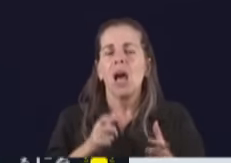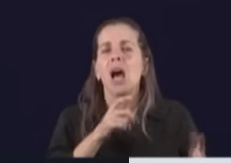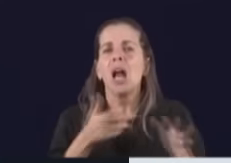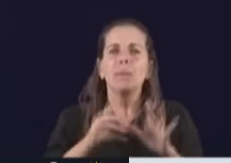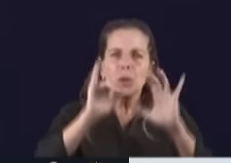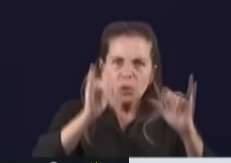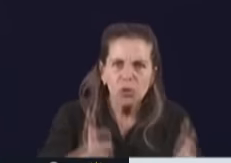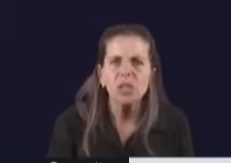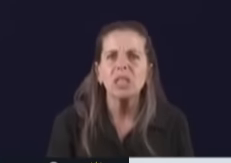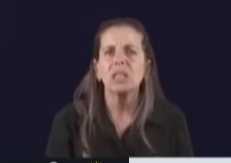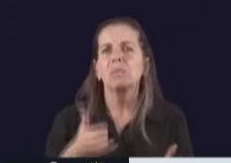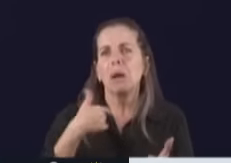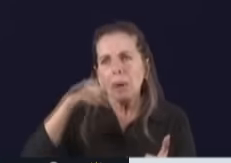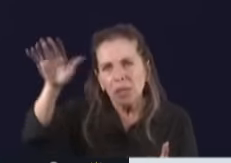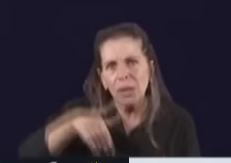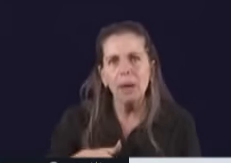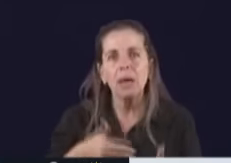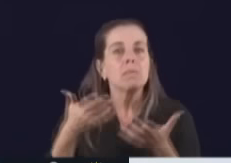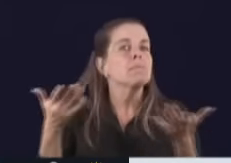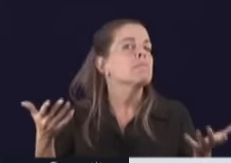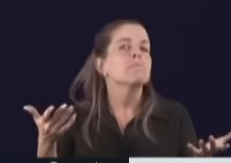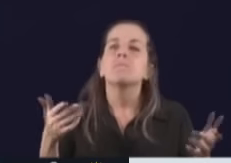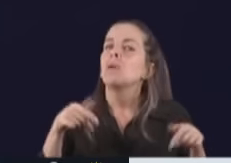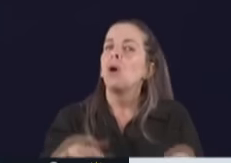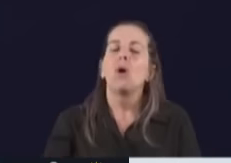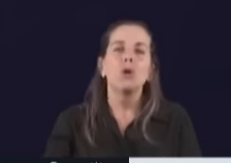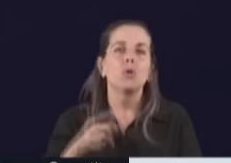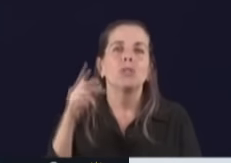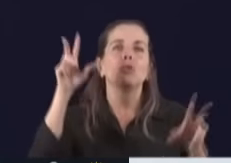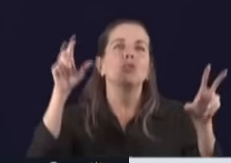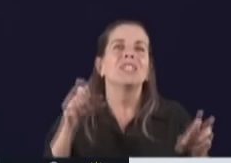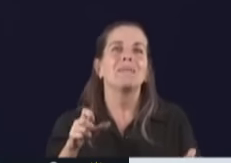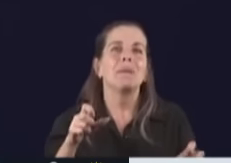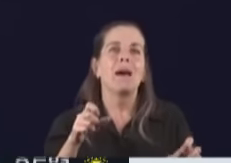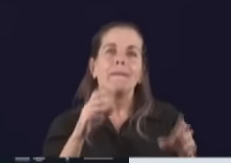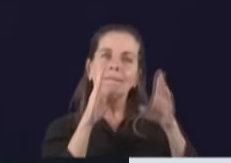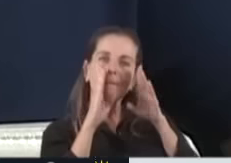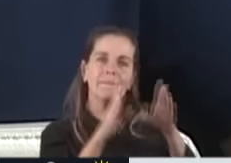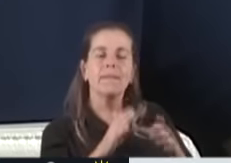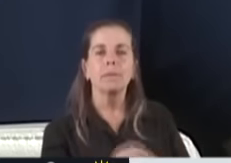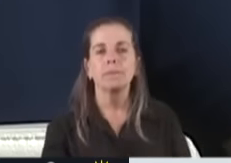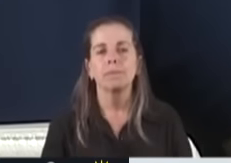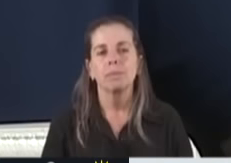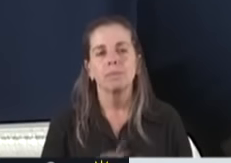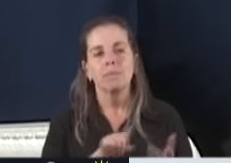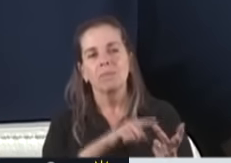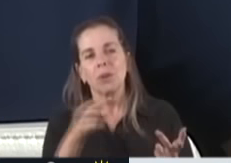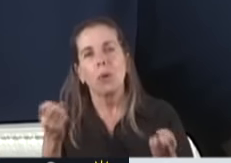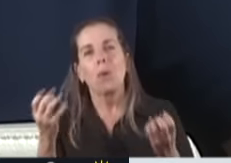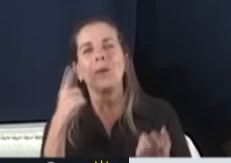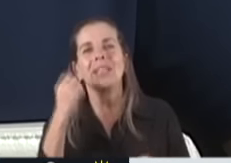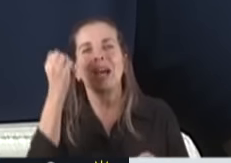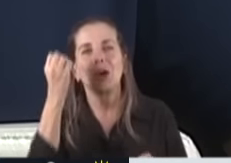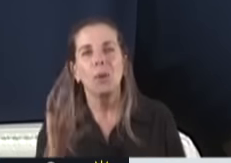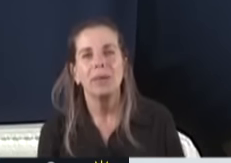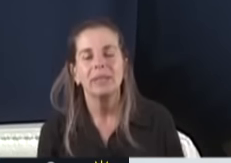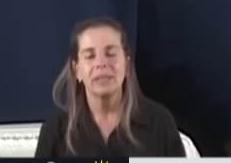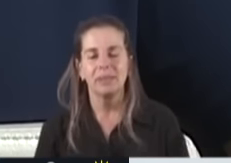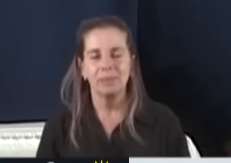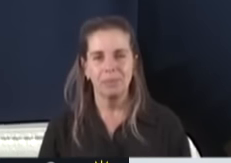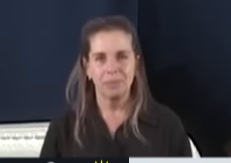exista. No lo sé. La verdad que no lo sabemos. No está hoy en agenda, por supuesto. Buen día, Manuel. ¿Cómo le andás? va? Ariel Rodríguez de Cadena